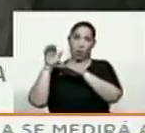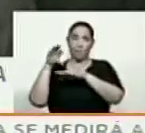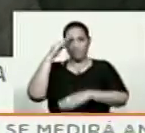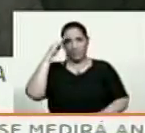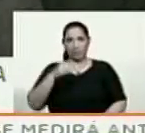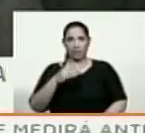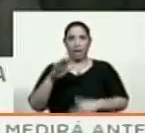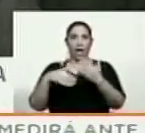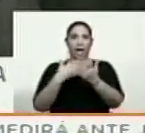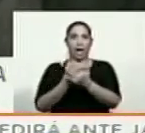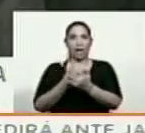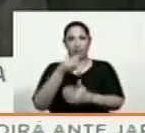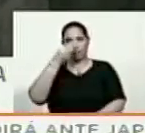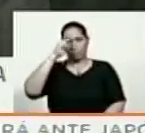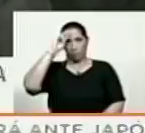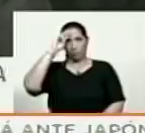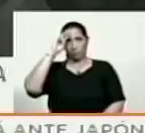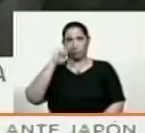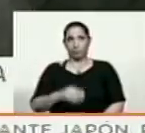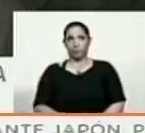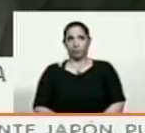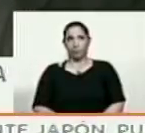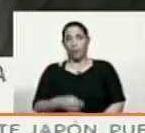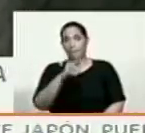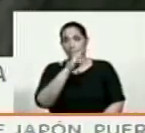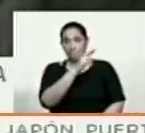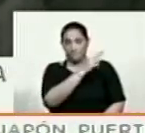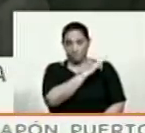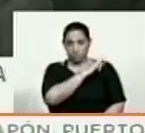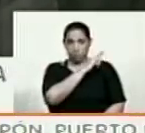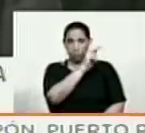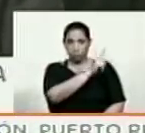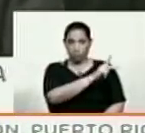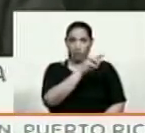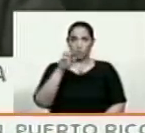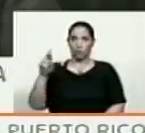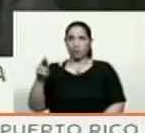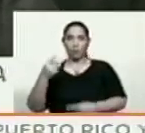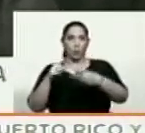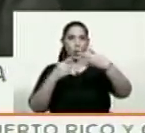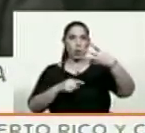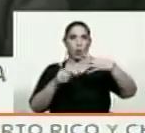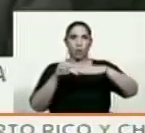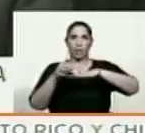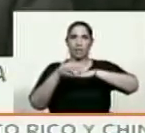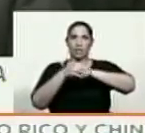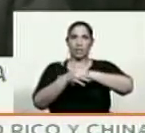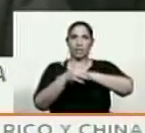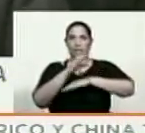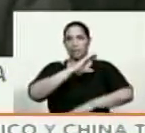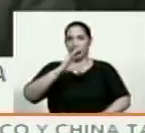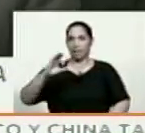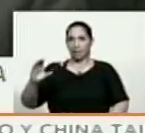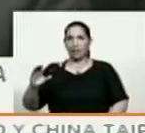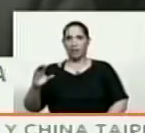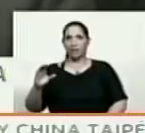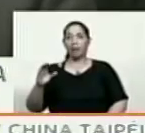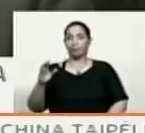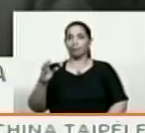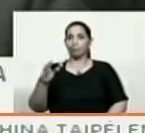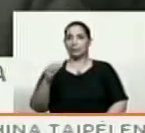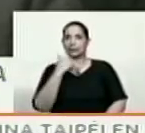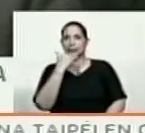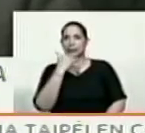Puerto Rico, la base aérea de San Isidro en República Dominicana y hacia otras islas del Caribe estratégicamente ubicadas, seguramente